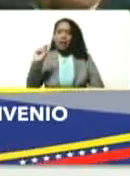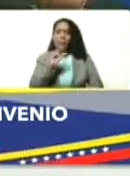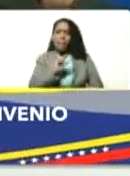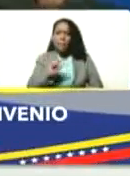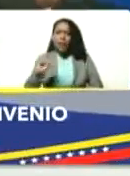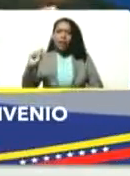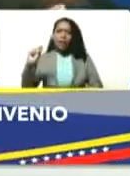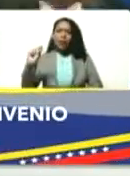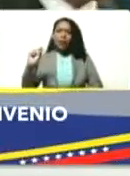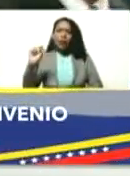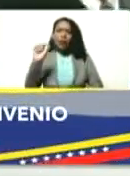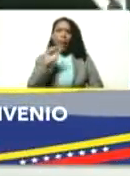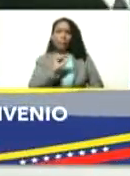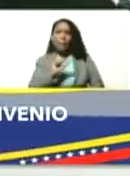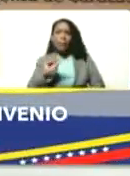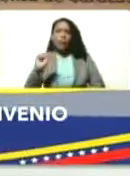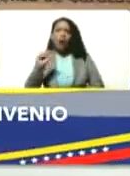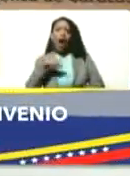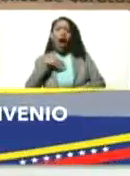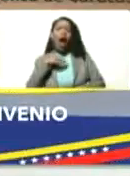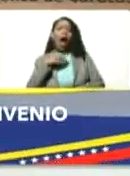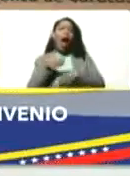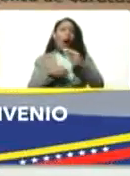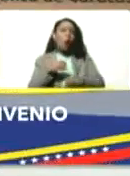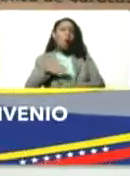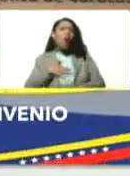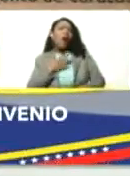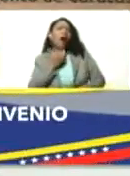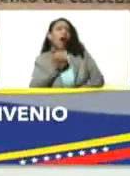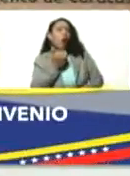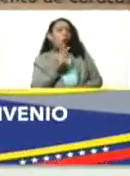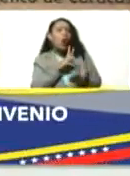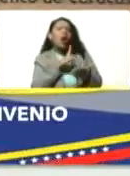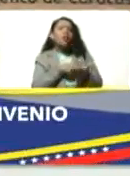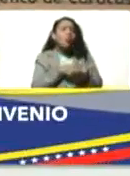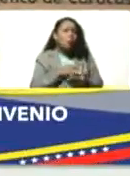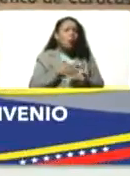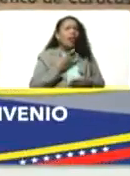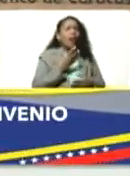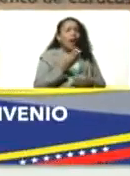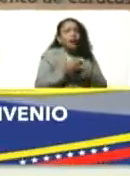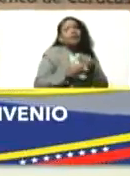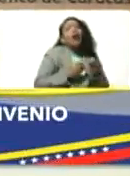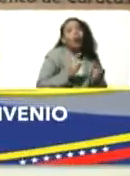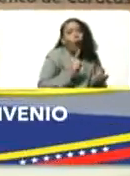el minimalismo, hago lo que se pueda. Llego hasta donde se pueda.